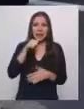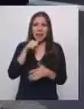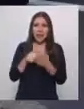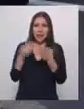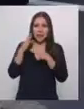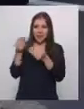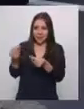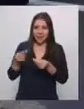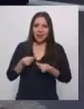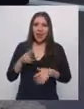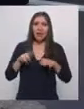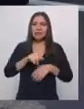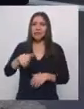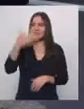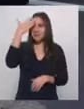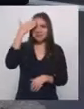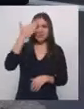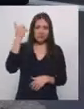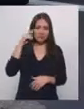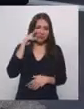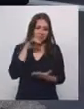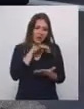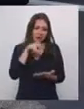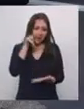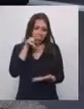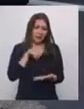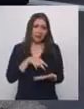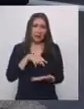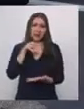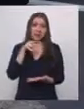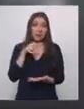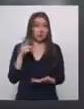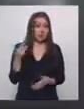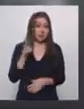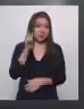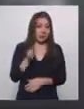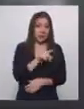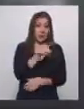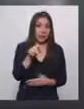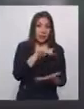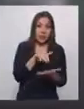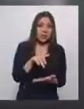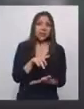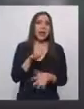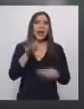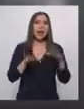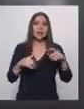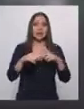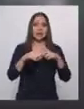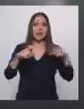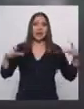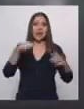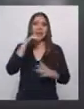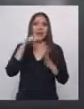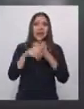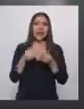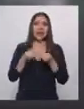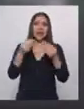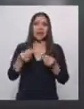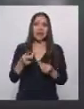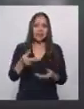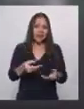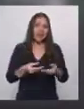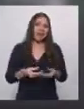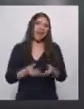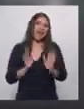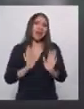Es más, debo confesar que muchas veces... ¿Lo leemos? Eso. Para empezar. Lo recibo, ni siquiera abrimos el sobre, ya ves que vienen unos sobrecitos, y es como de, hay un estado de